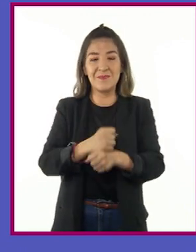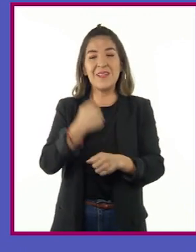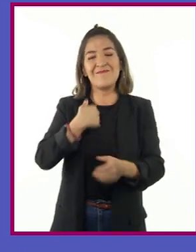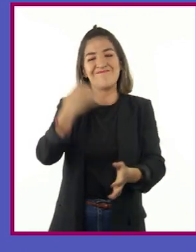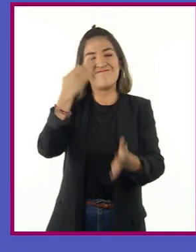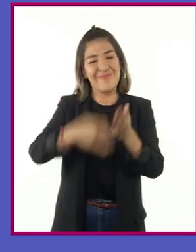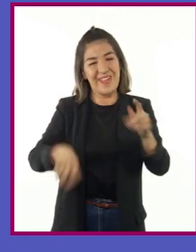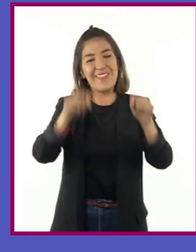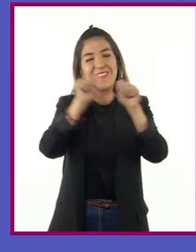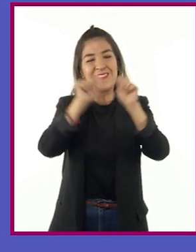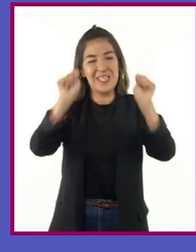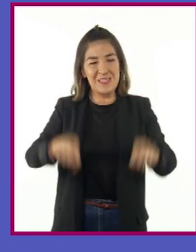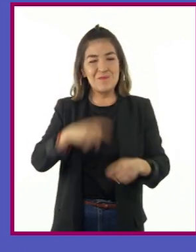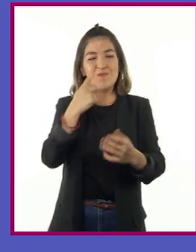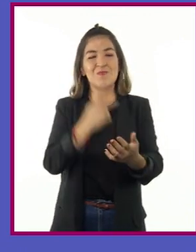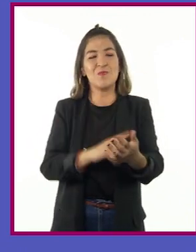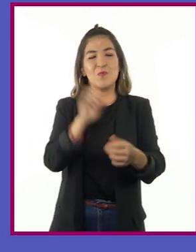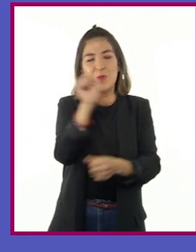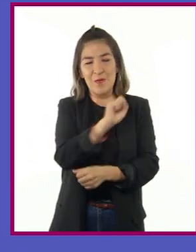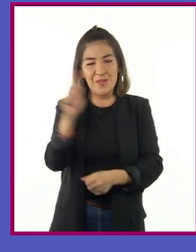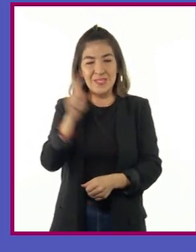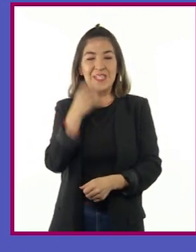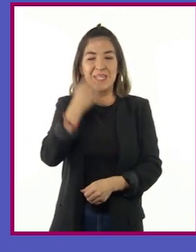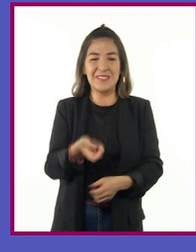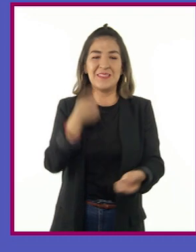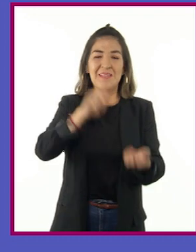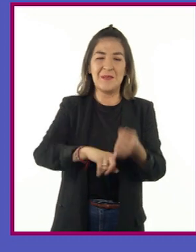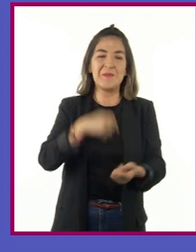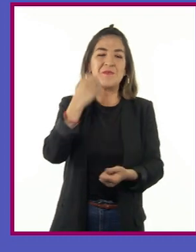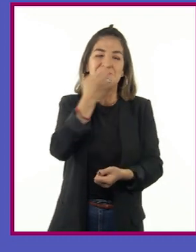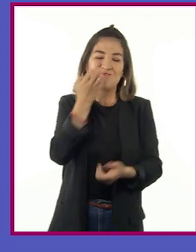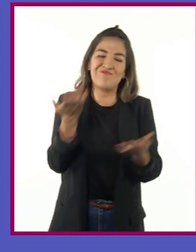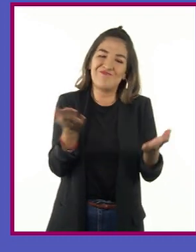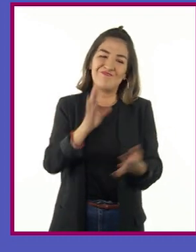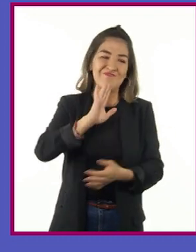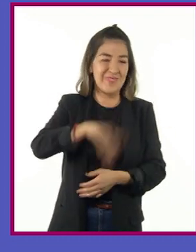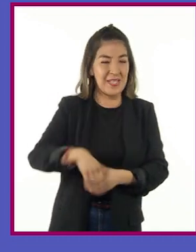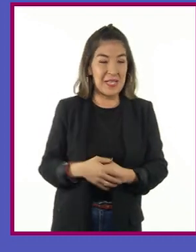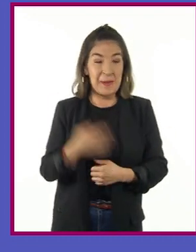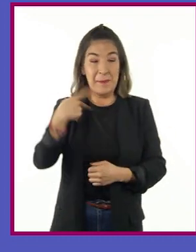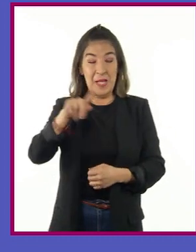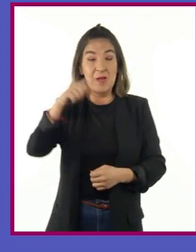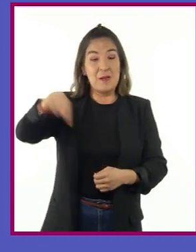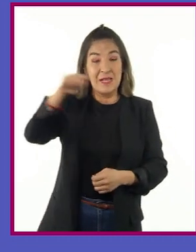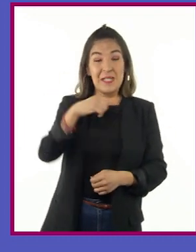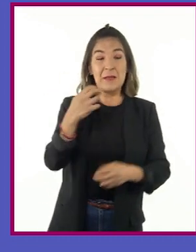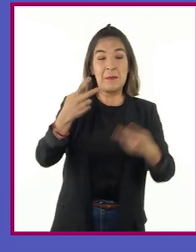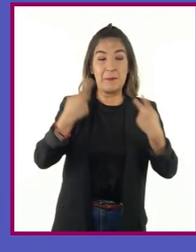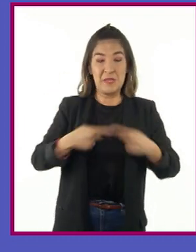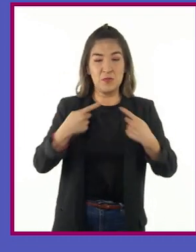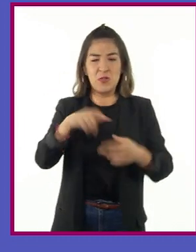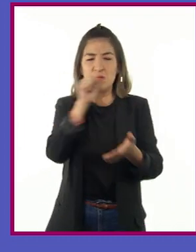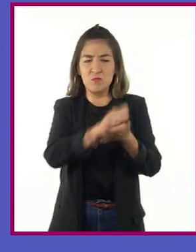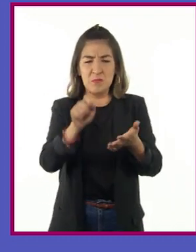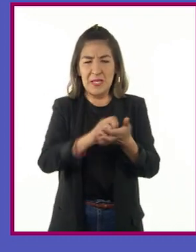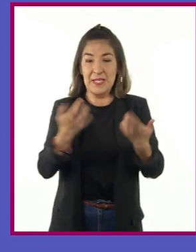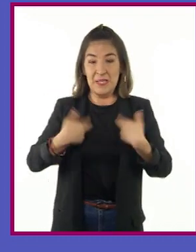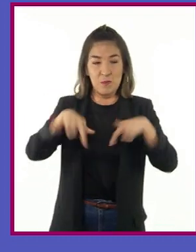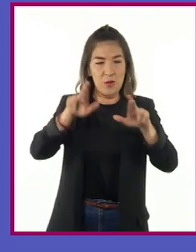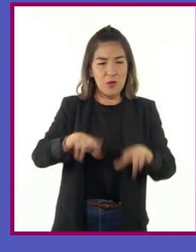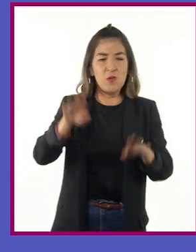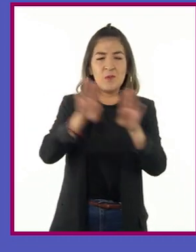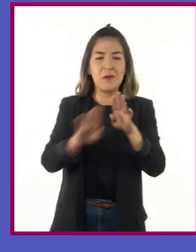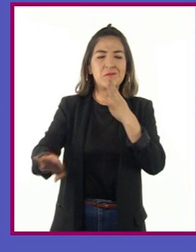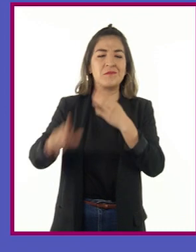profesional originó una campaña en mi contra, pero los escritores más representativos de mi país salieron en mi